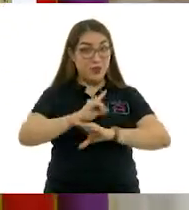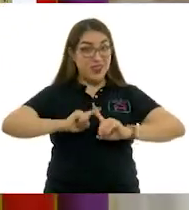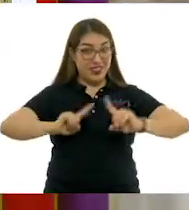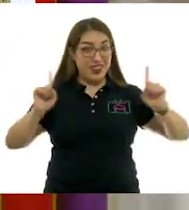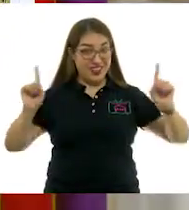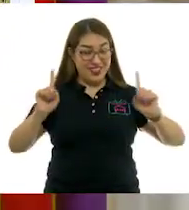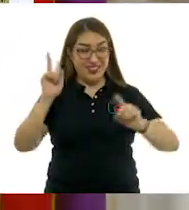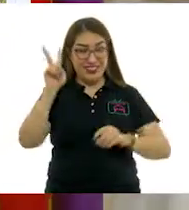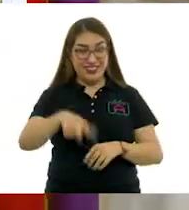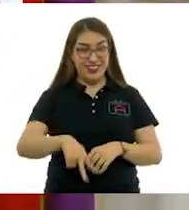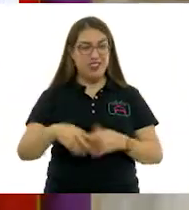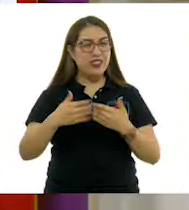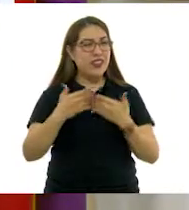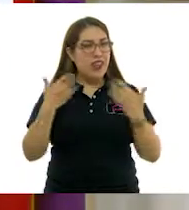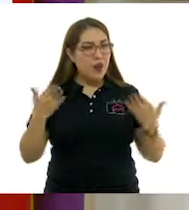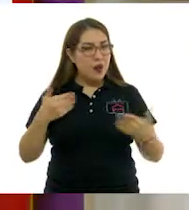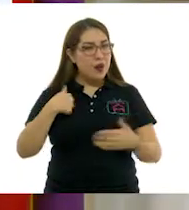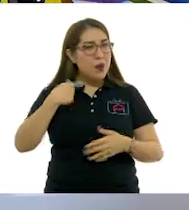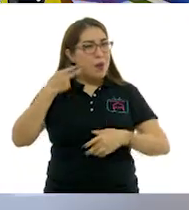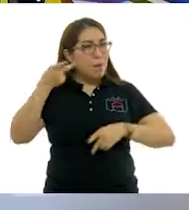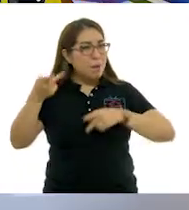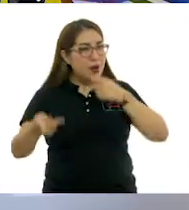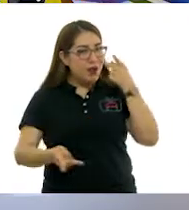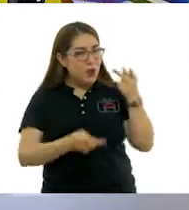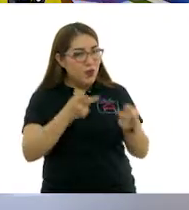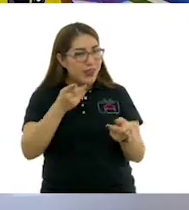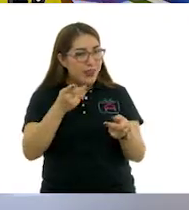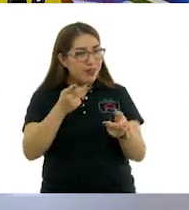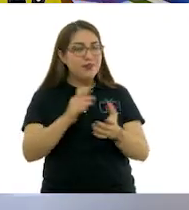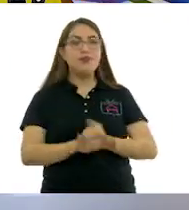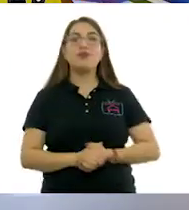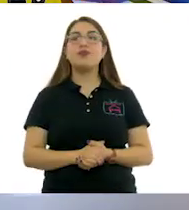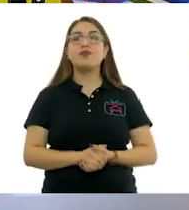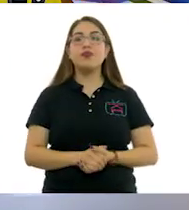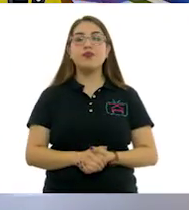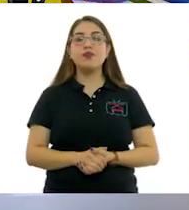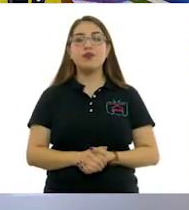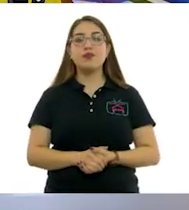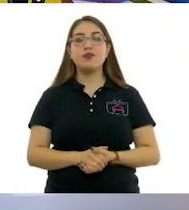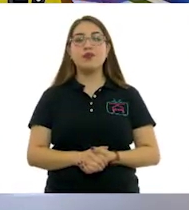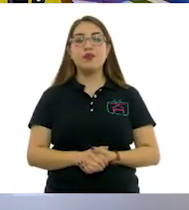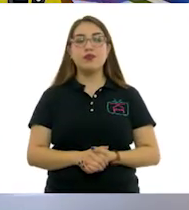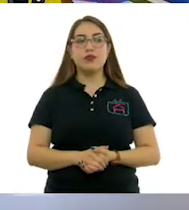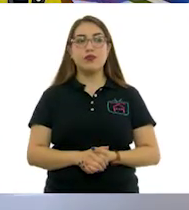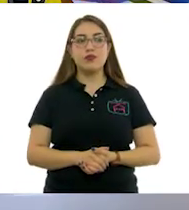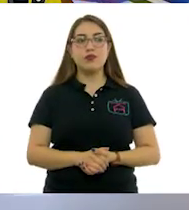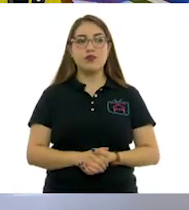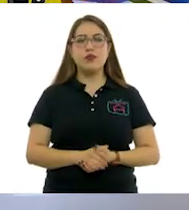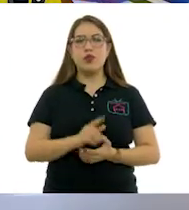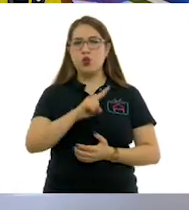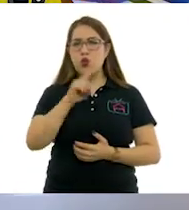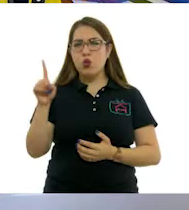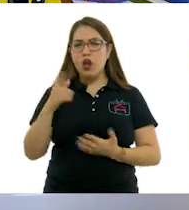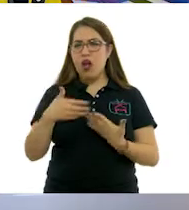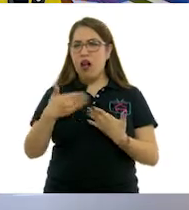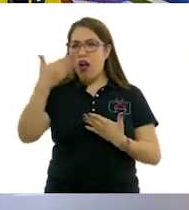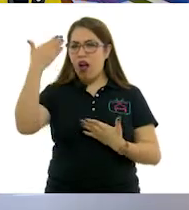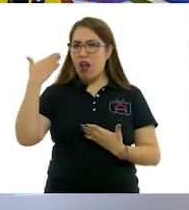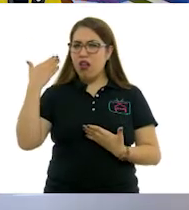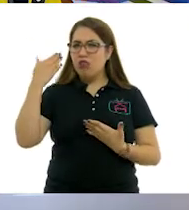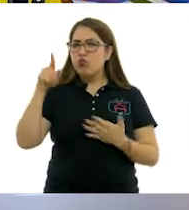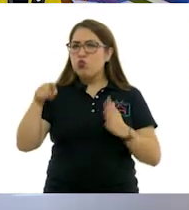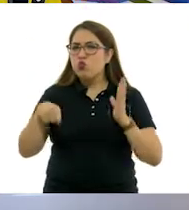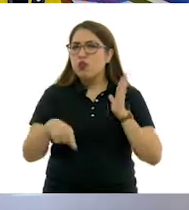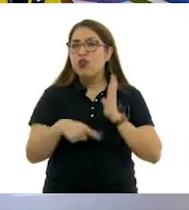antes. Ahora quisiera preguntarles algo. ¿Alguna vez han practicado, experimentado con